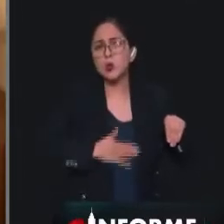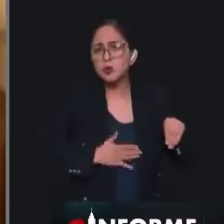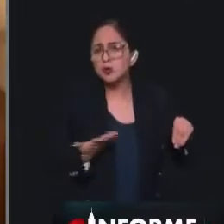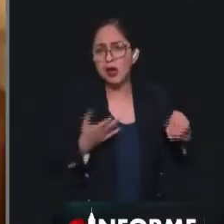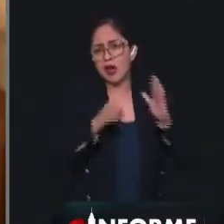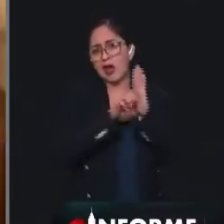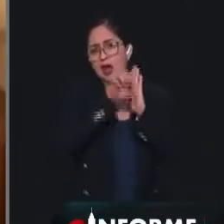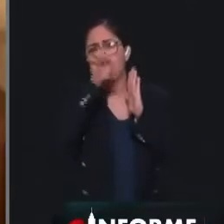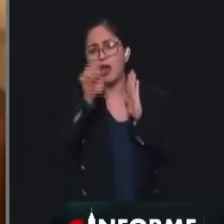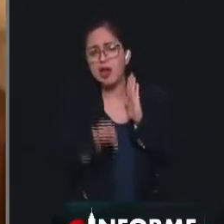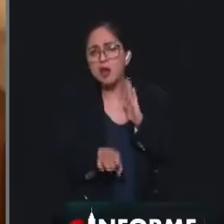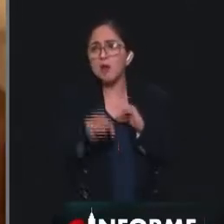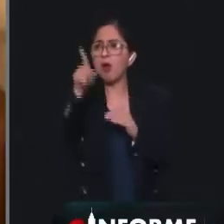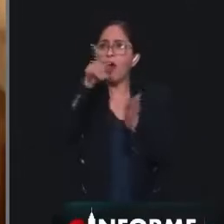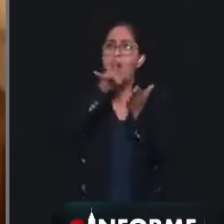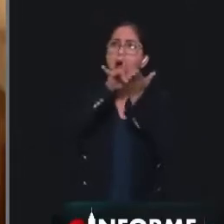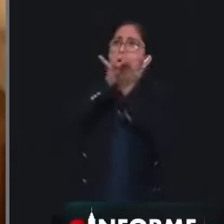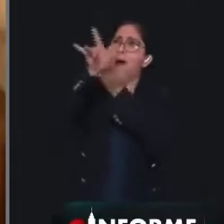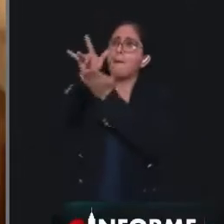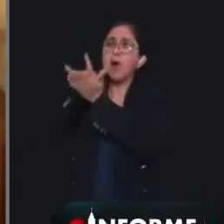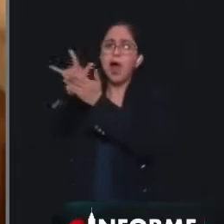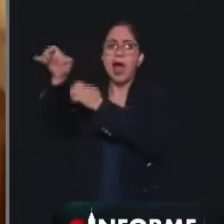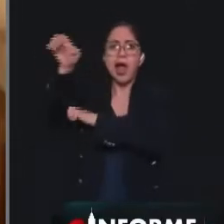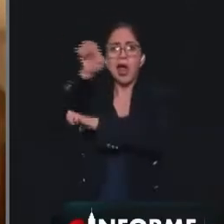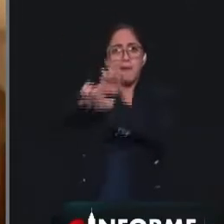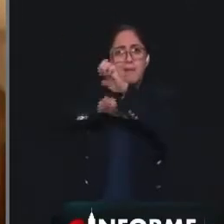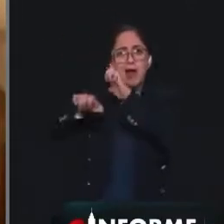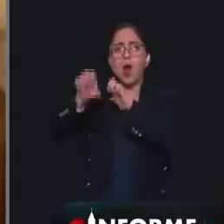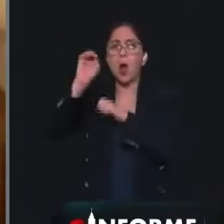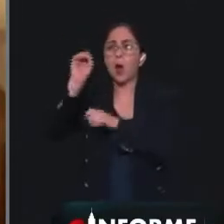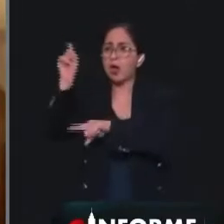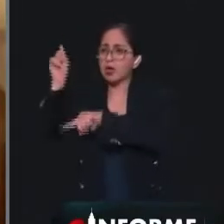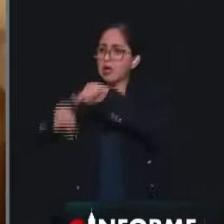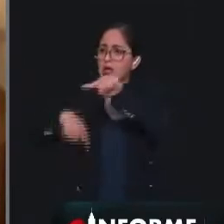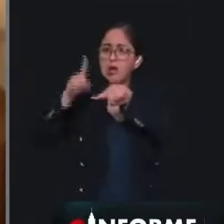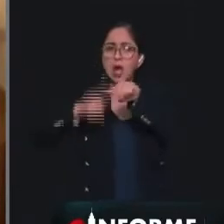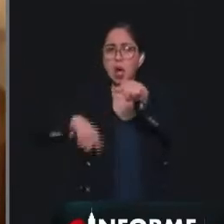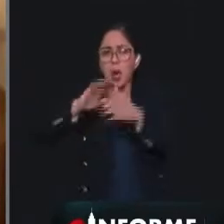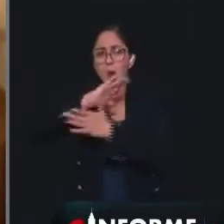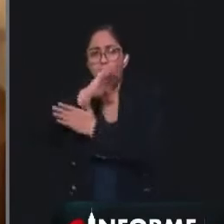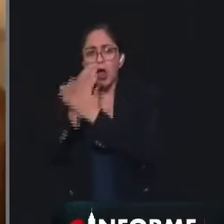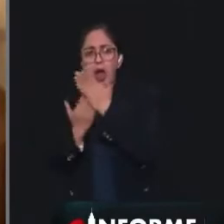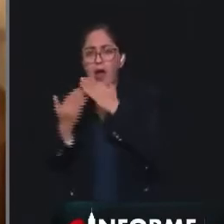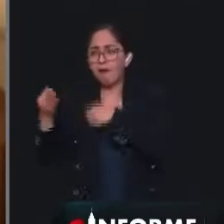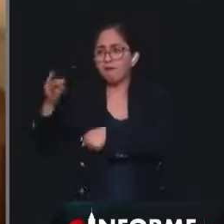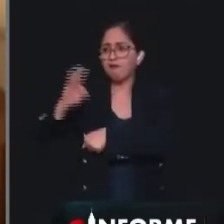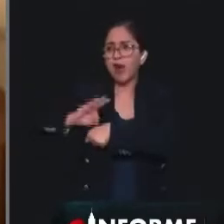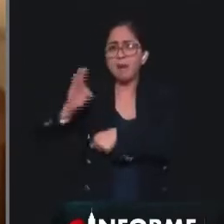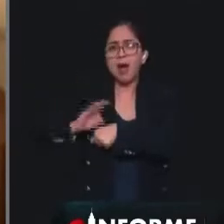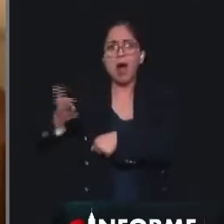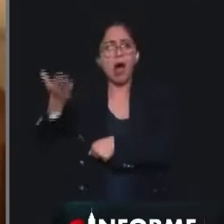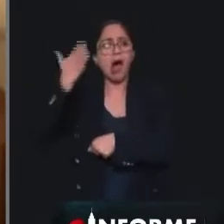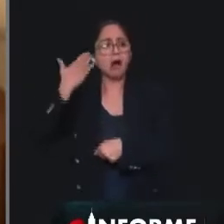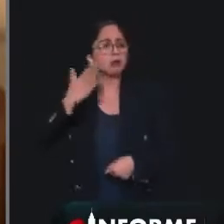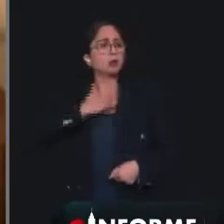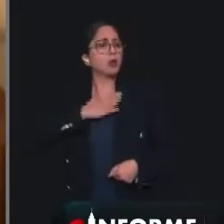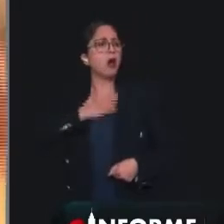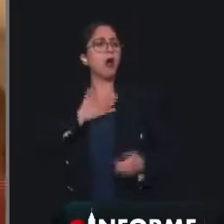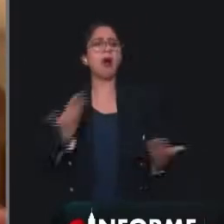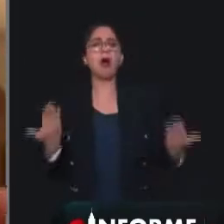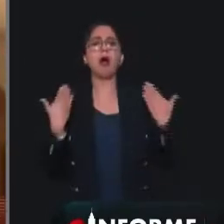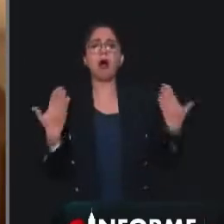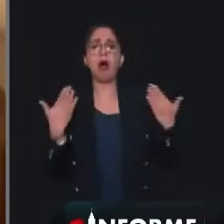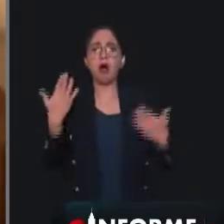eliminar los intereses privados y los monopolios, por ejemplo, en la industria farmacéutica, han tenido consecuencias que sí se